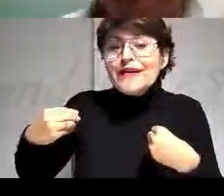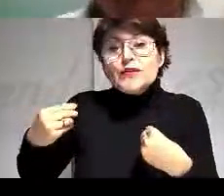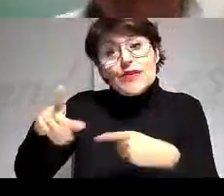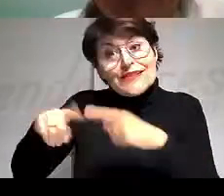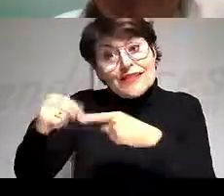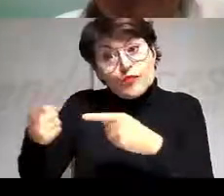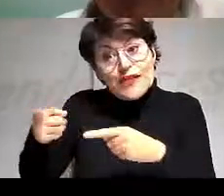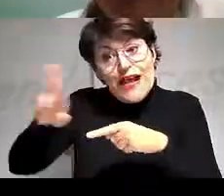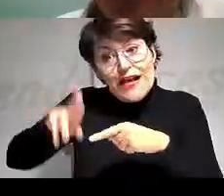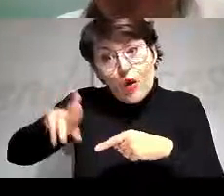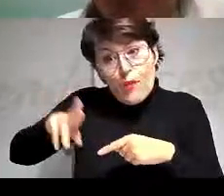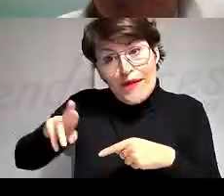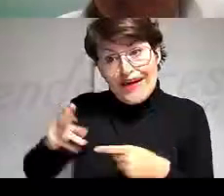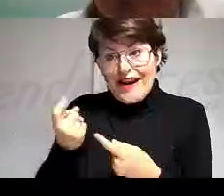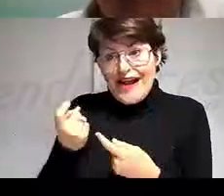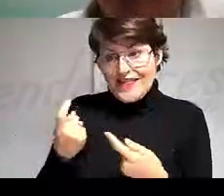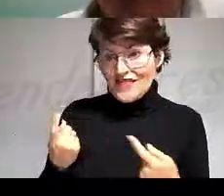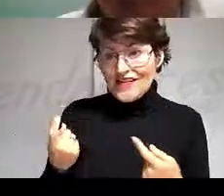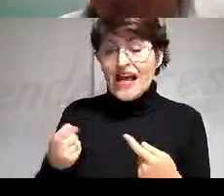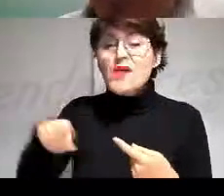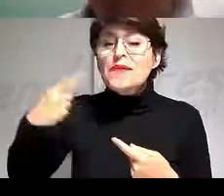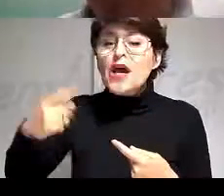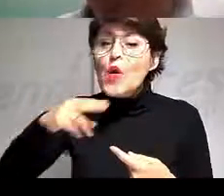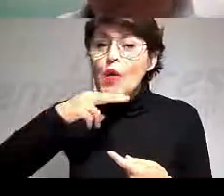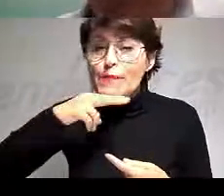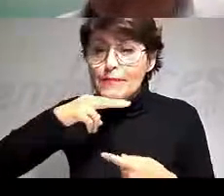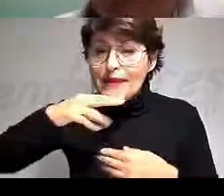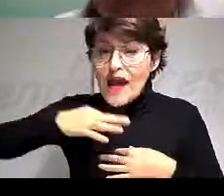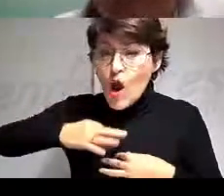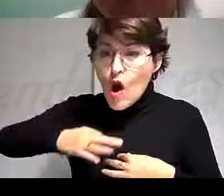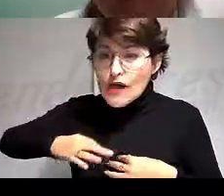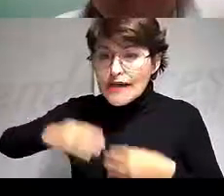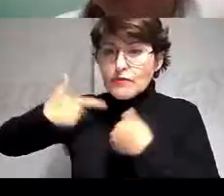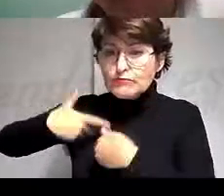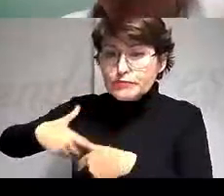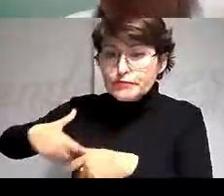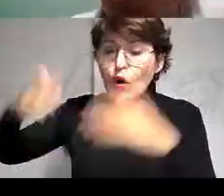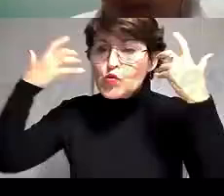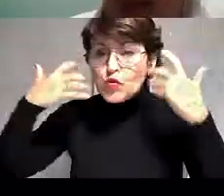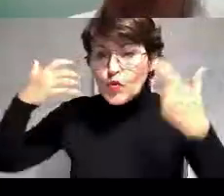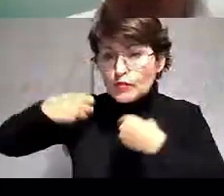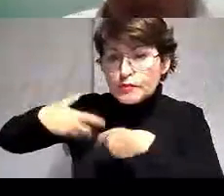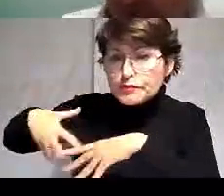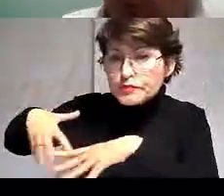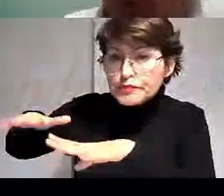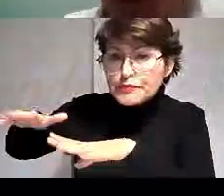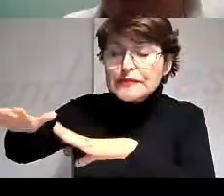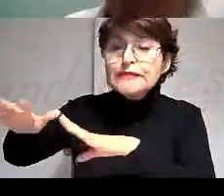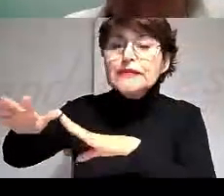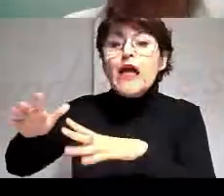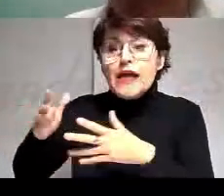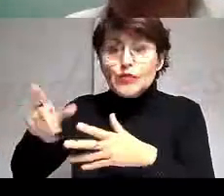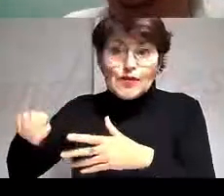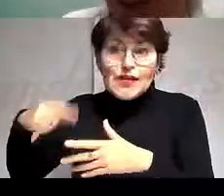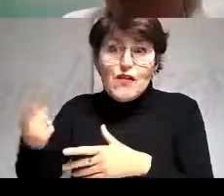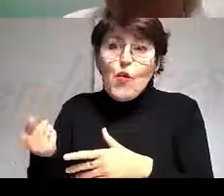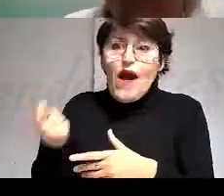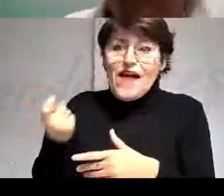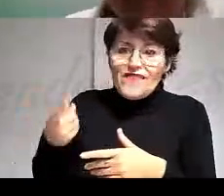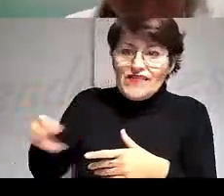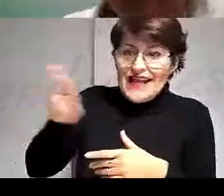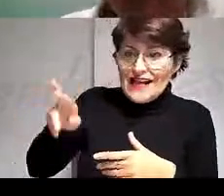hidrofílicas, se pierden con la orina, se pueden perder con el sudor, porque son hidrofílicas, se